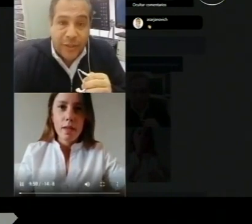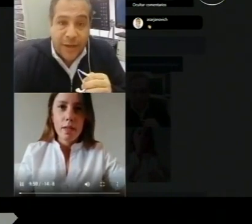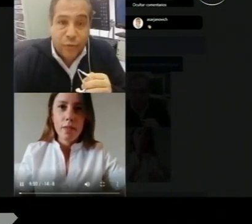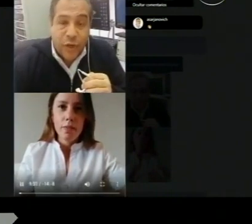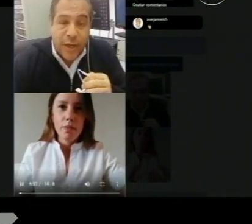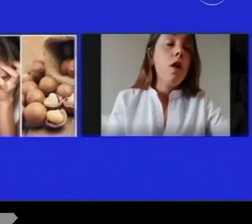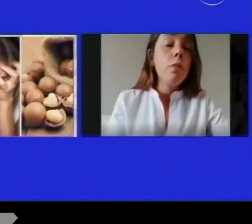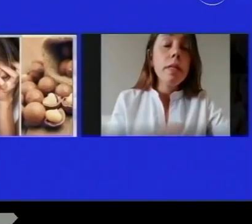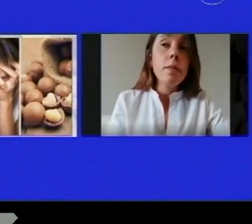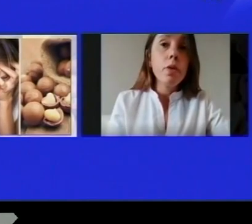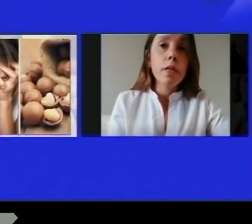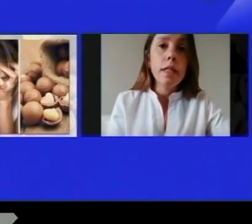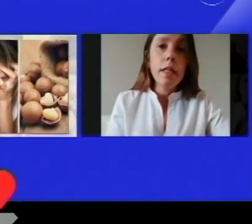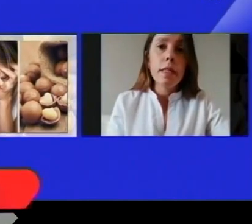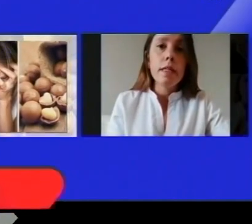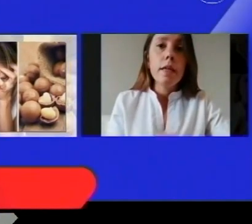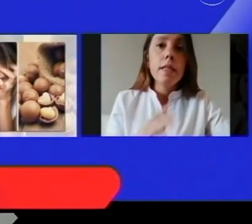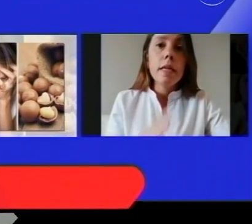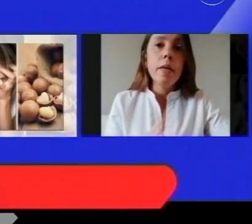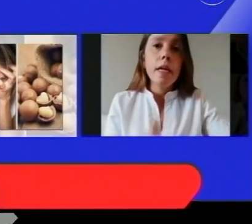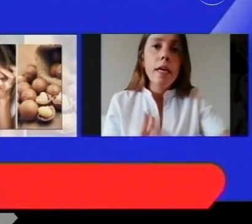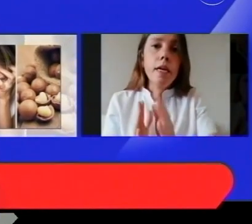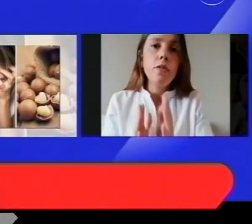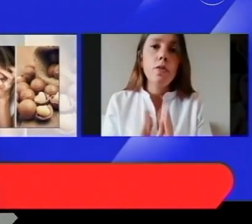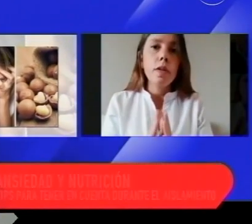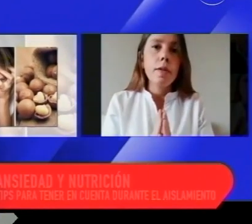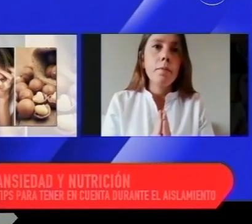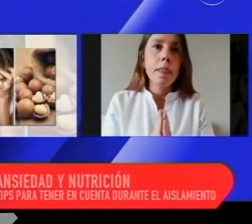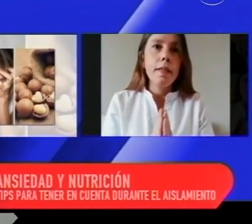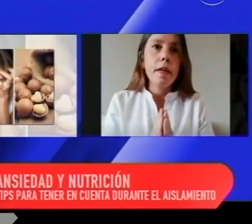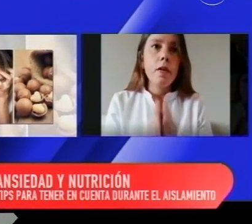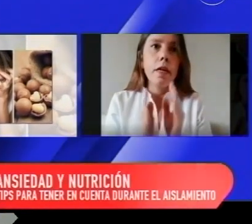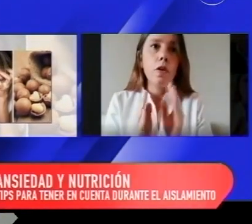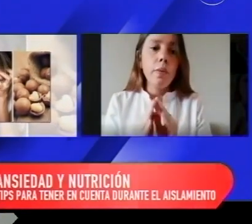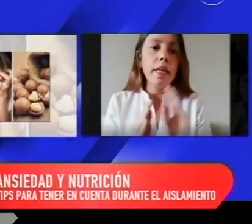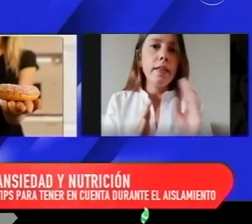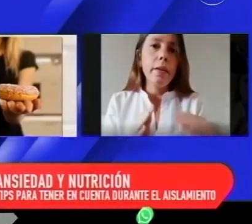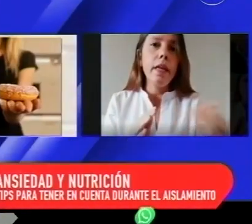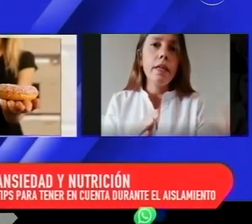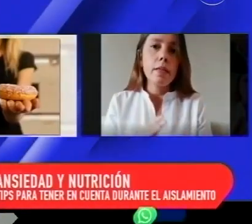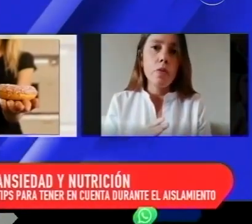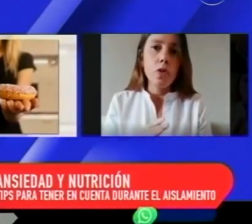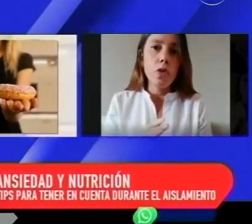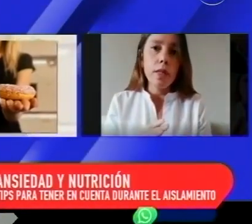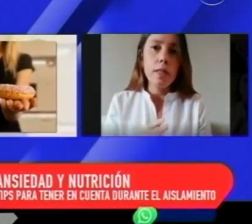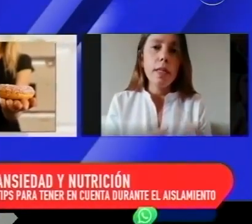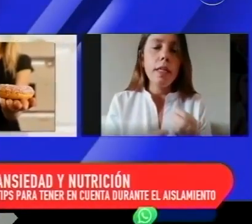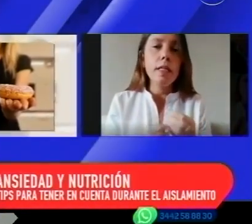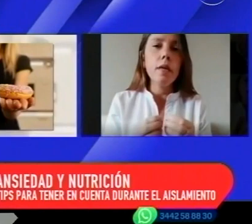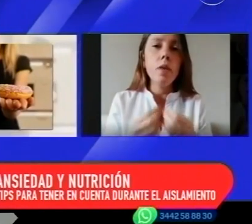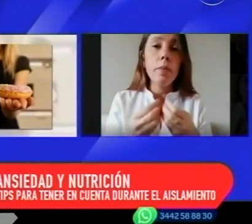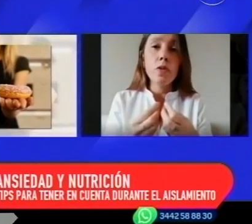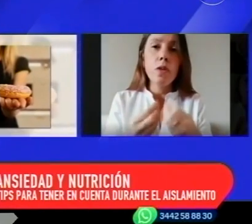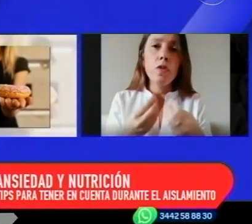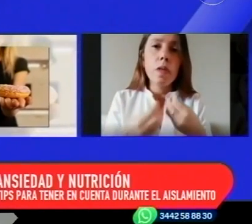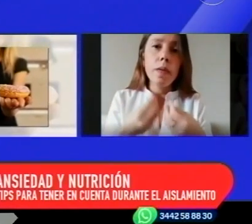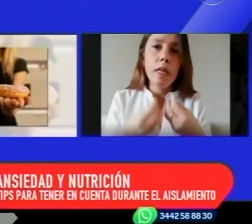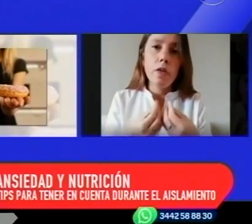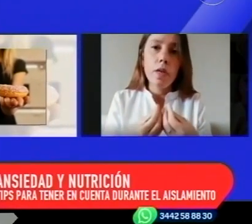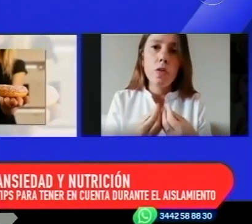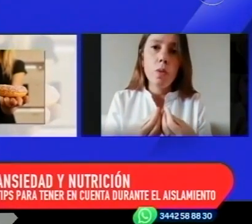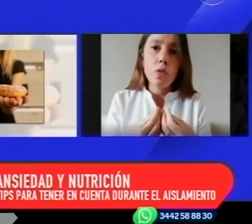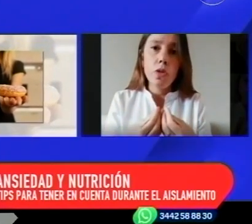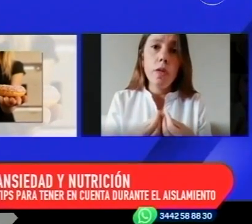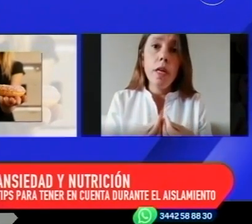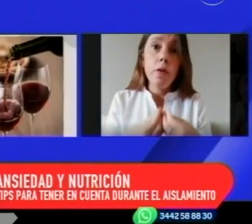y aprovechamos. Lo más importante es saber que esto, que el comer a través de las emociones, quiere decir que una persona no